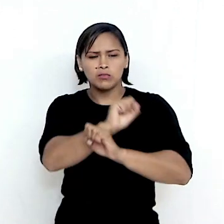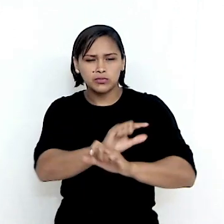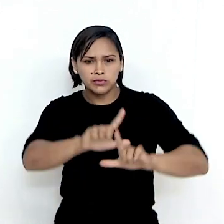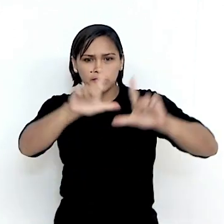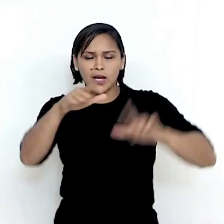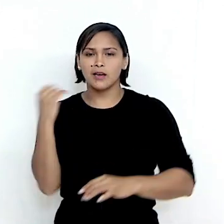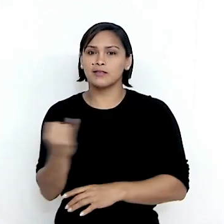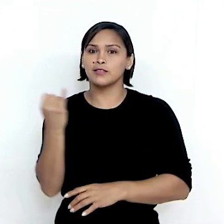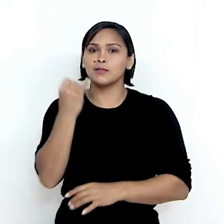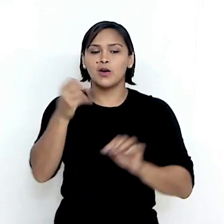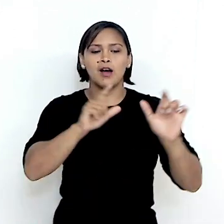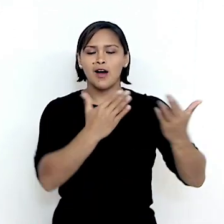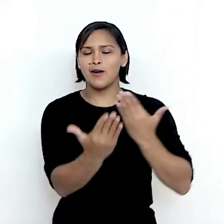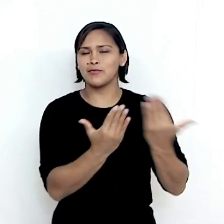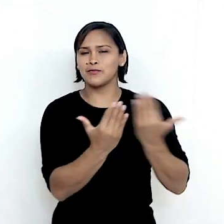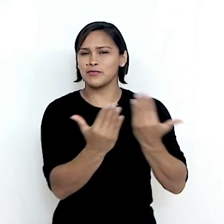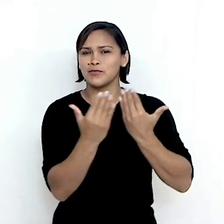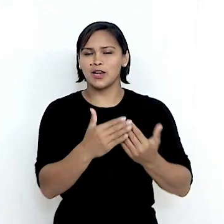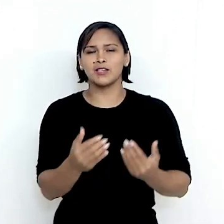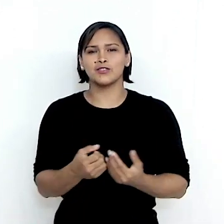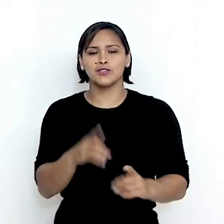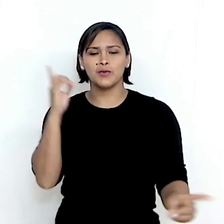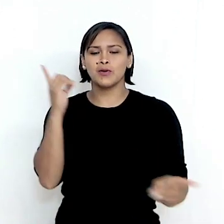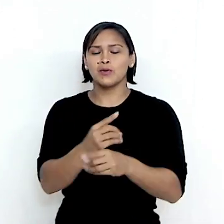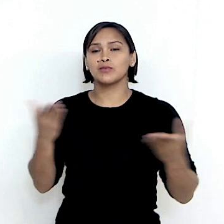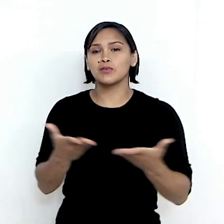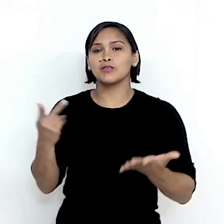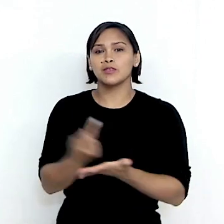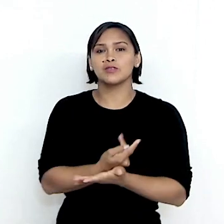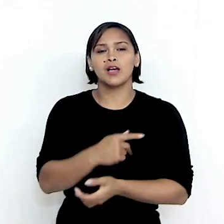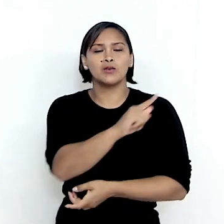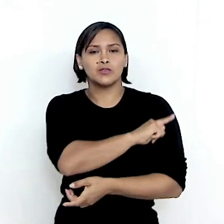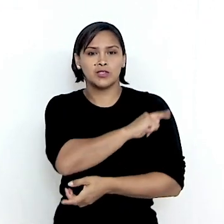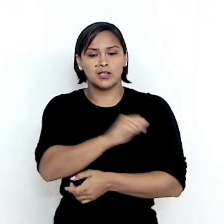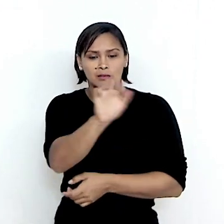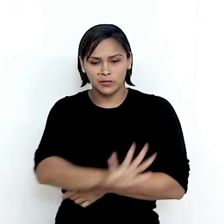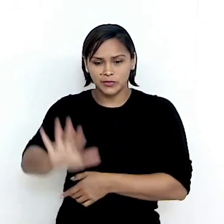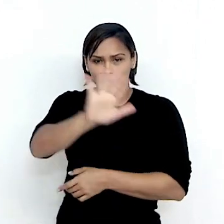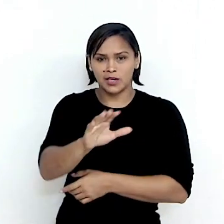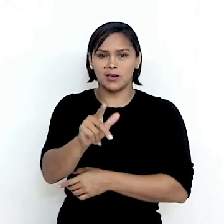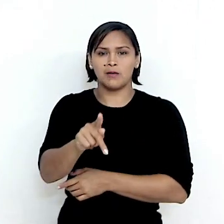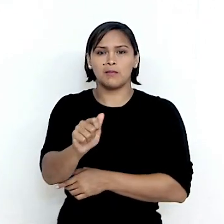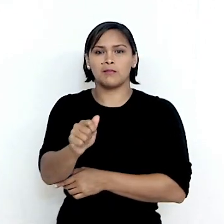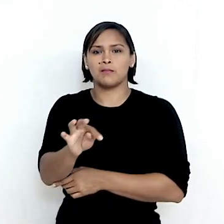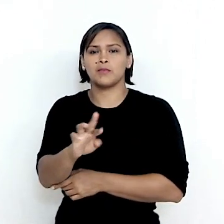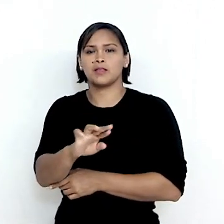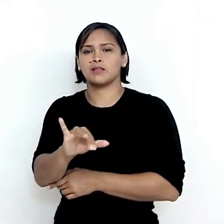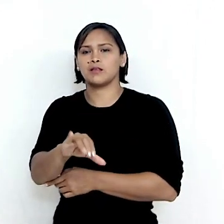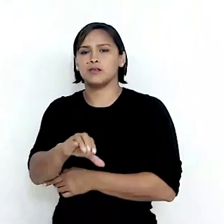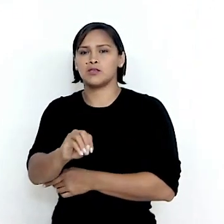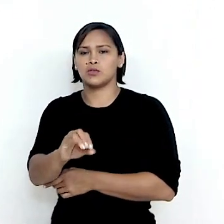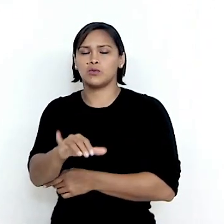este encuentro. Al gerente general de Desarrollo País, Patricio Rey, con quien también tuvimos la ocasión